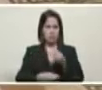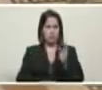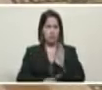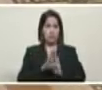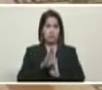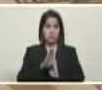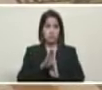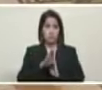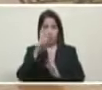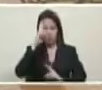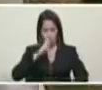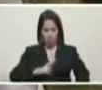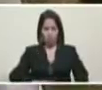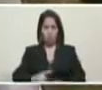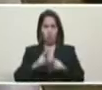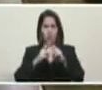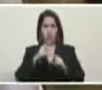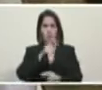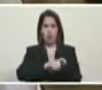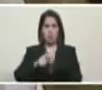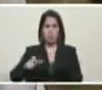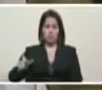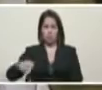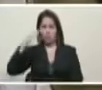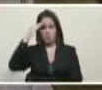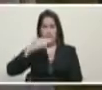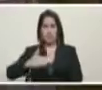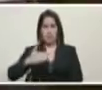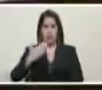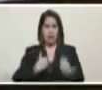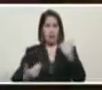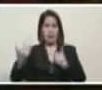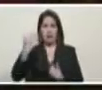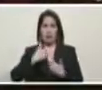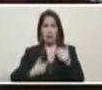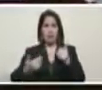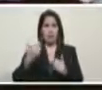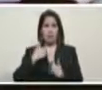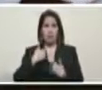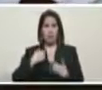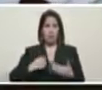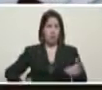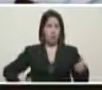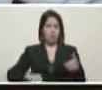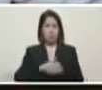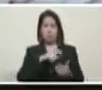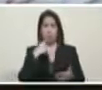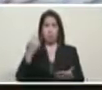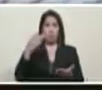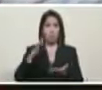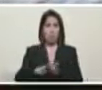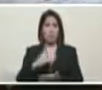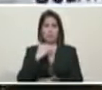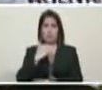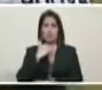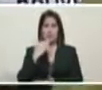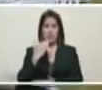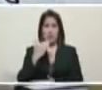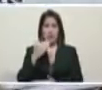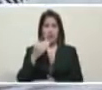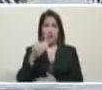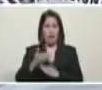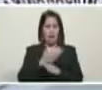de reconocimiento al personal militar que resultó herido en el magnicidio frustrado contra el jefe de Estado venezolano